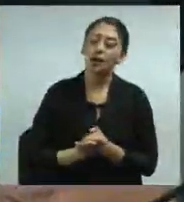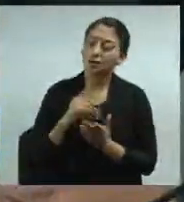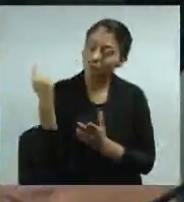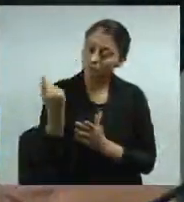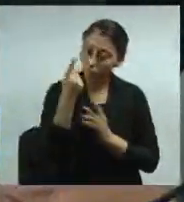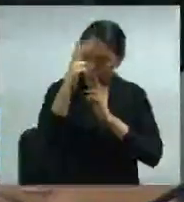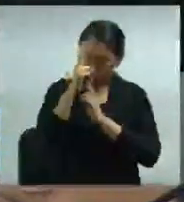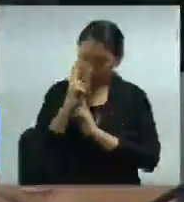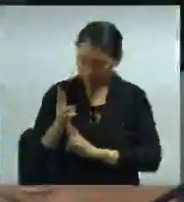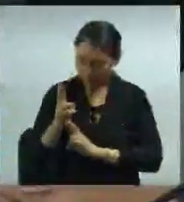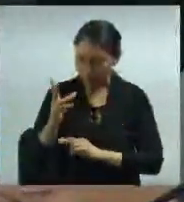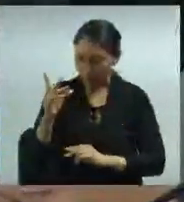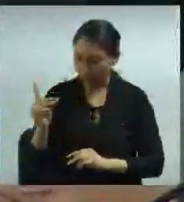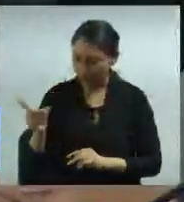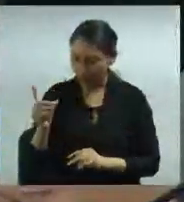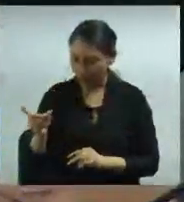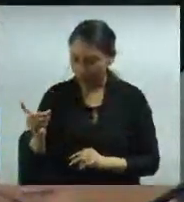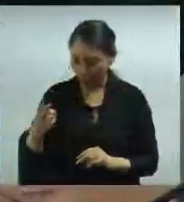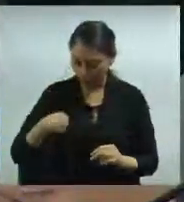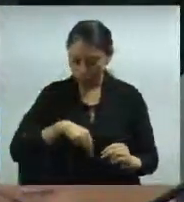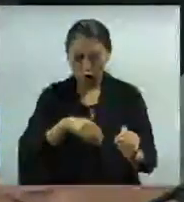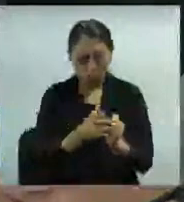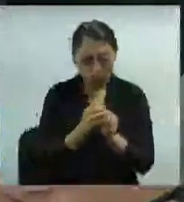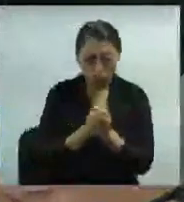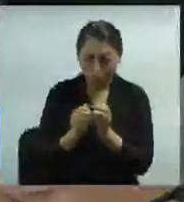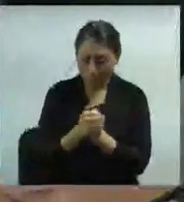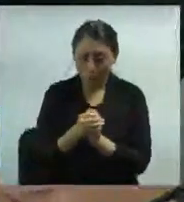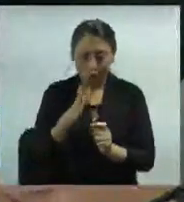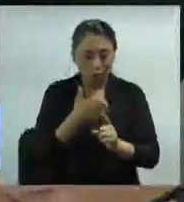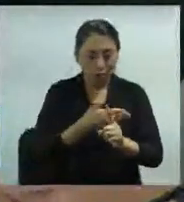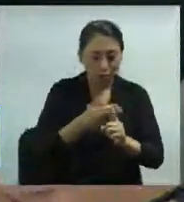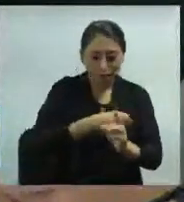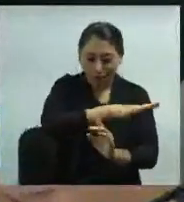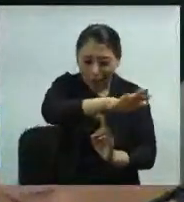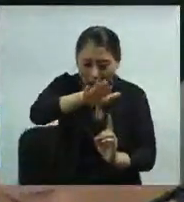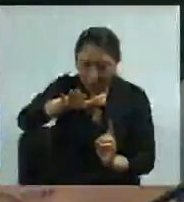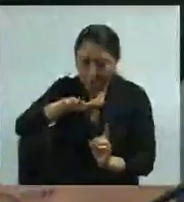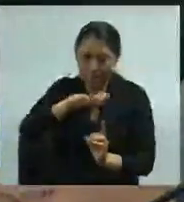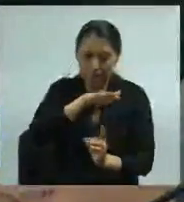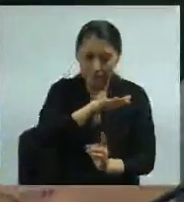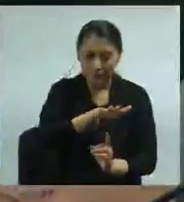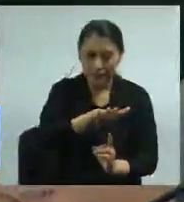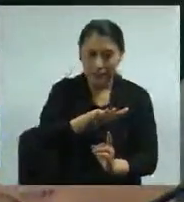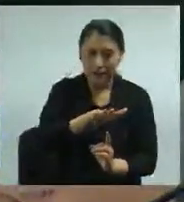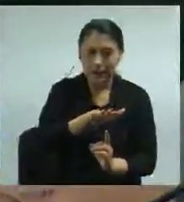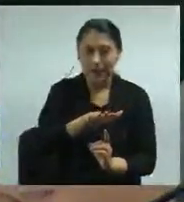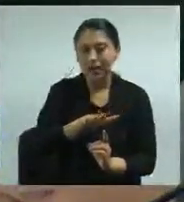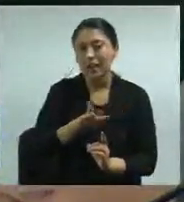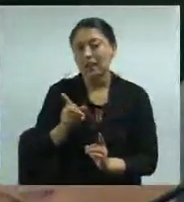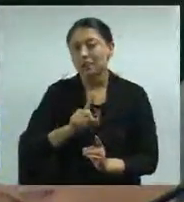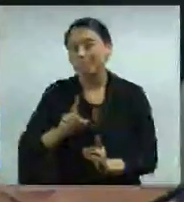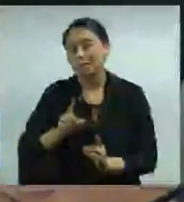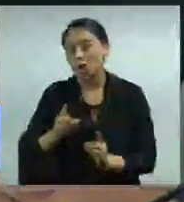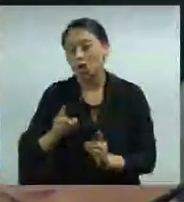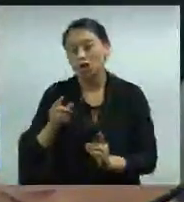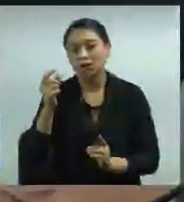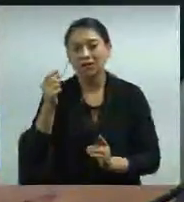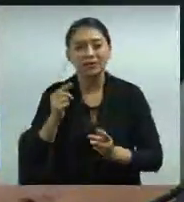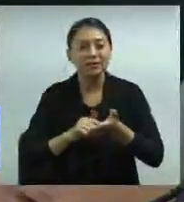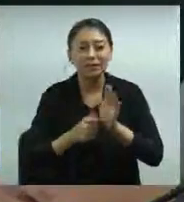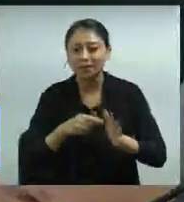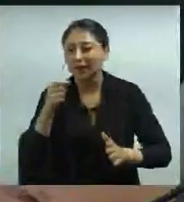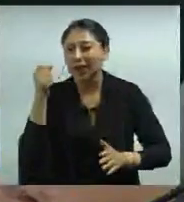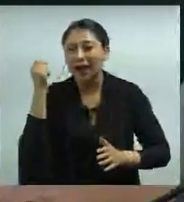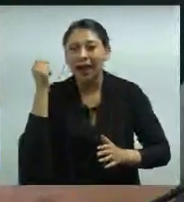respeto, diputados, si vamos a preocuparnos de un problema ambiental, esto realmente no quiere ciencia resolverlo, sino tener responsabilidad